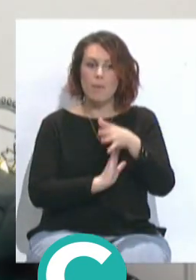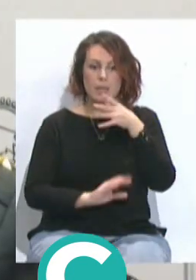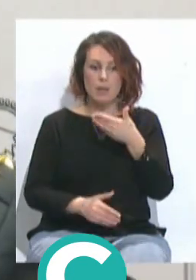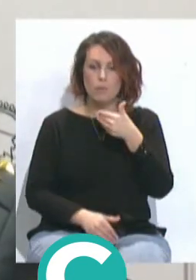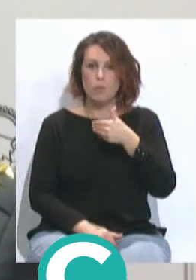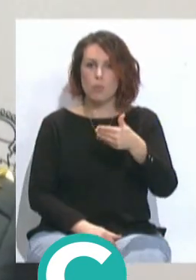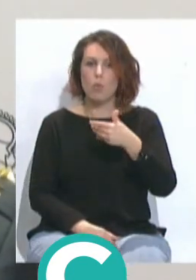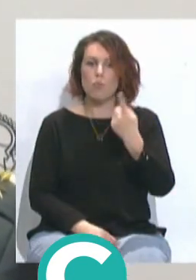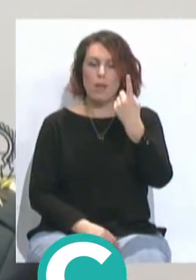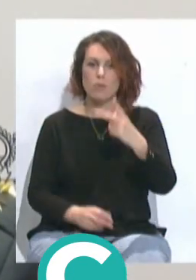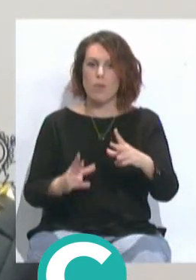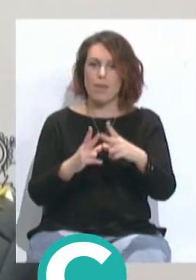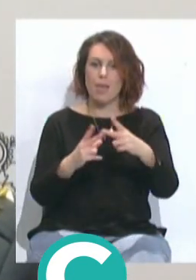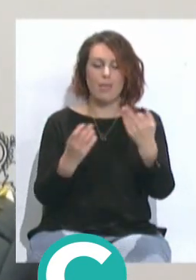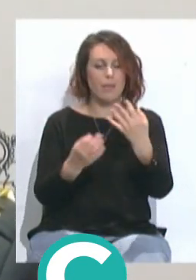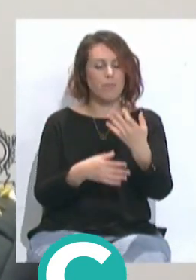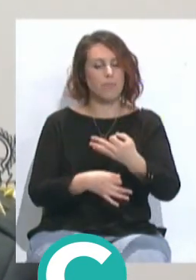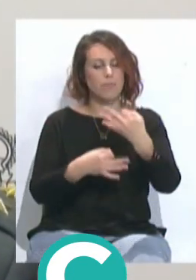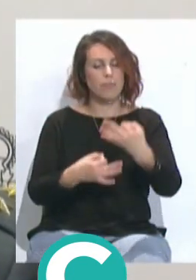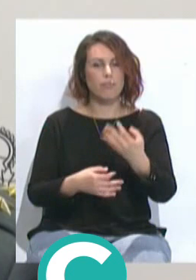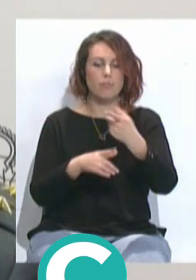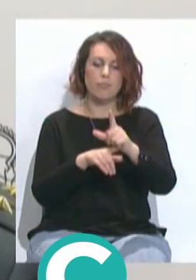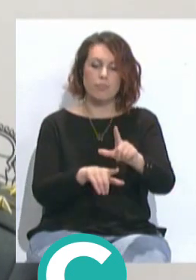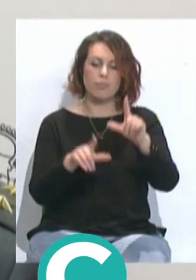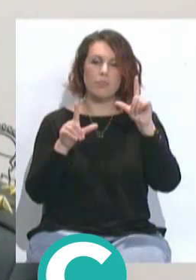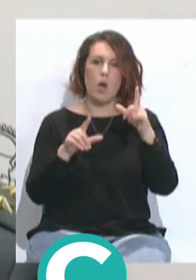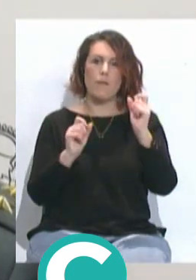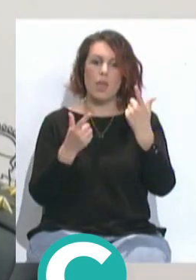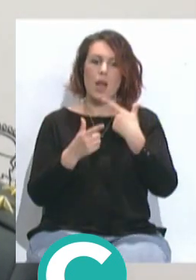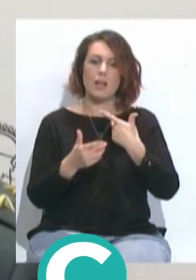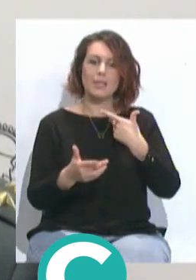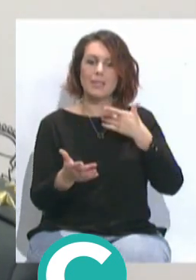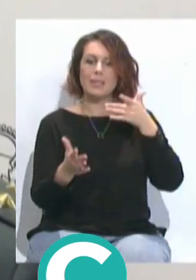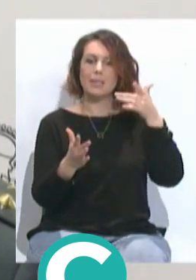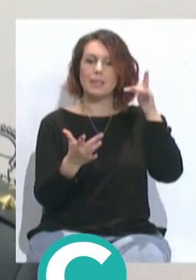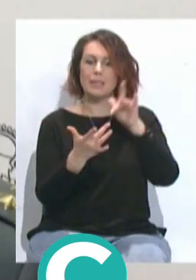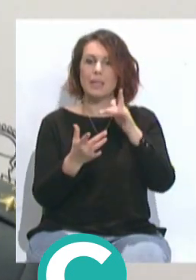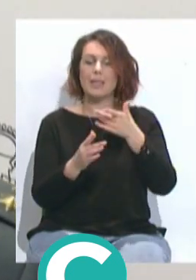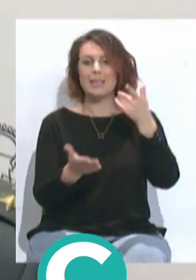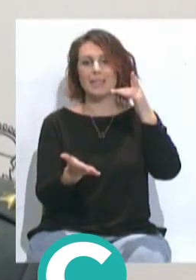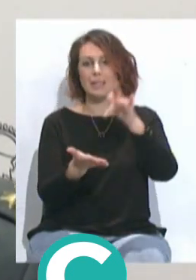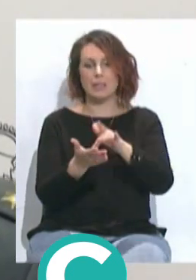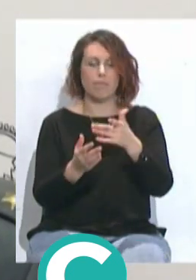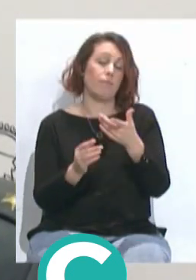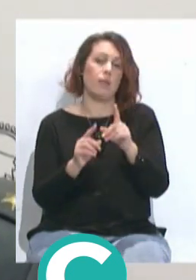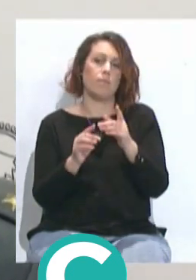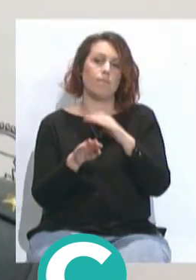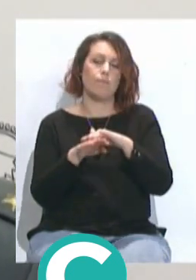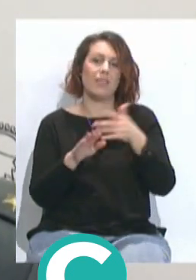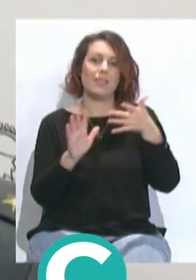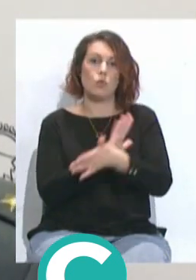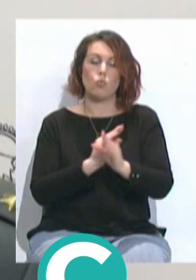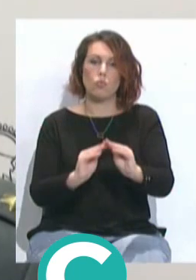futuro de una sociedad que debe garantizarles ser protagonistas plenas de su destino y evitar que el patriarcado